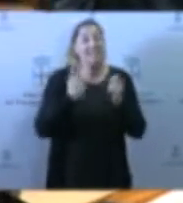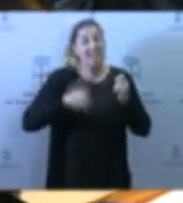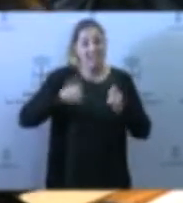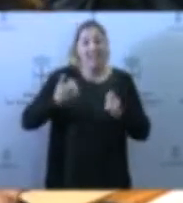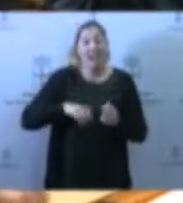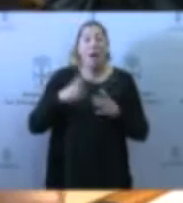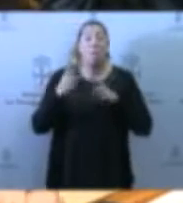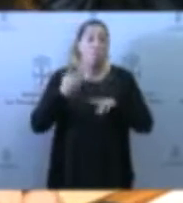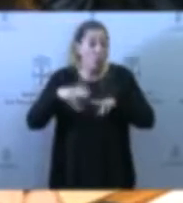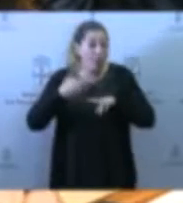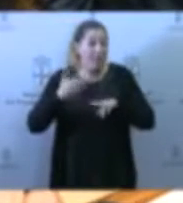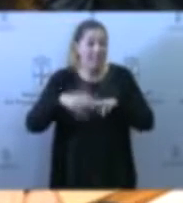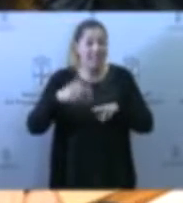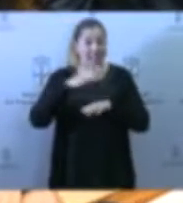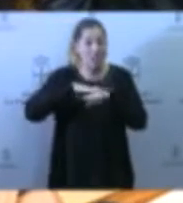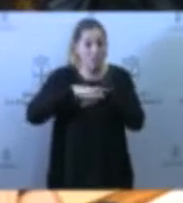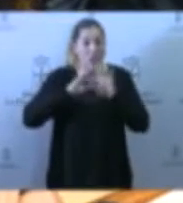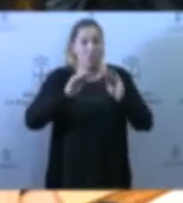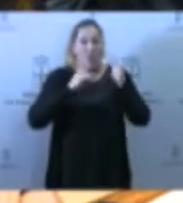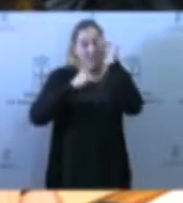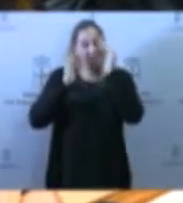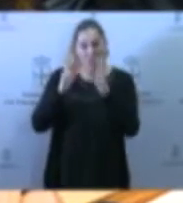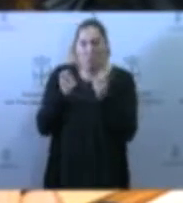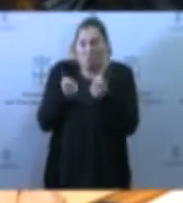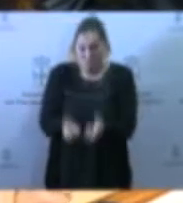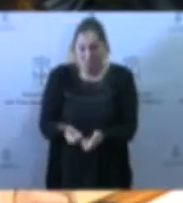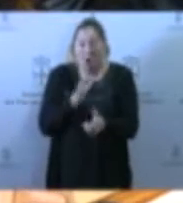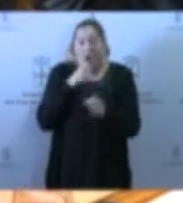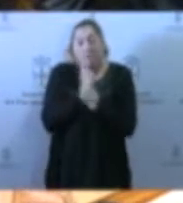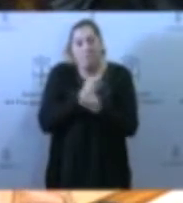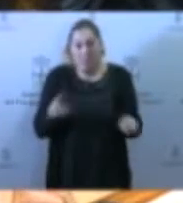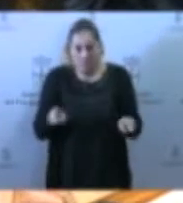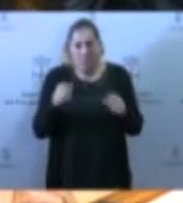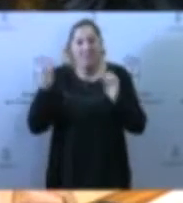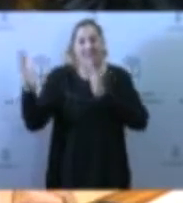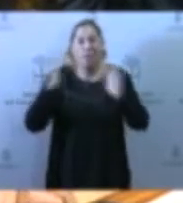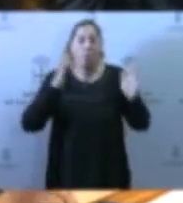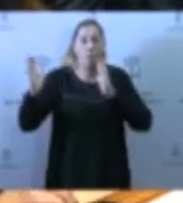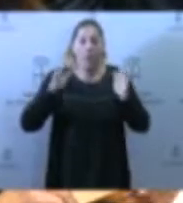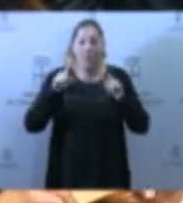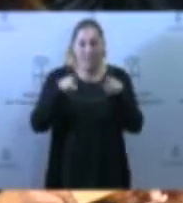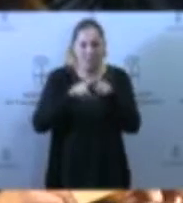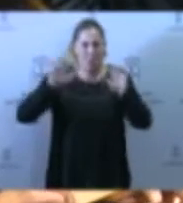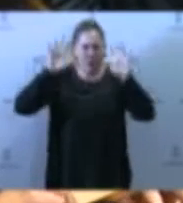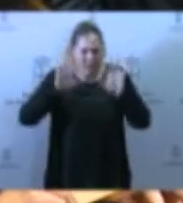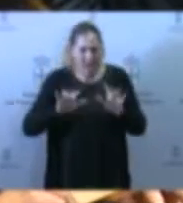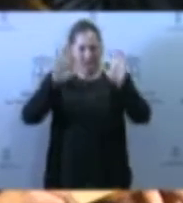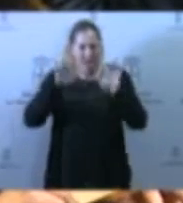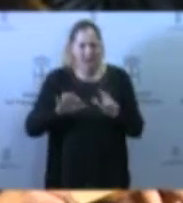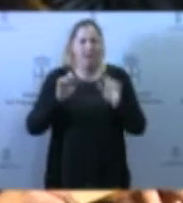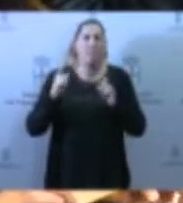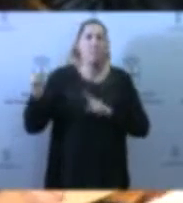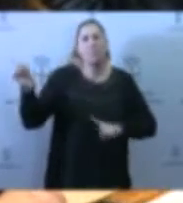están llevando a cabo desde el su Gobierno. Temporales como el de estos días déxenos una Asturias en blanco y negro, blanqueada por la nieve y ennegrecida